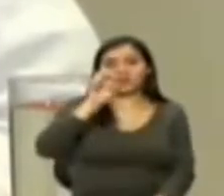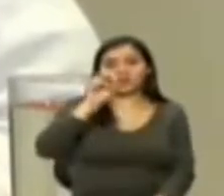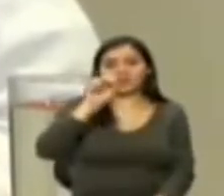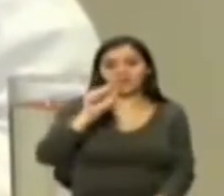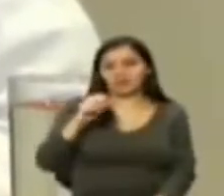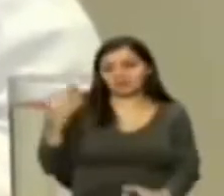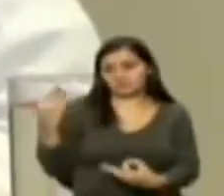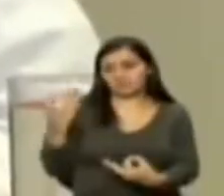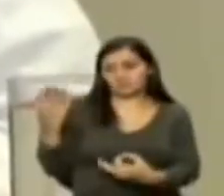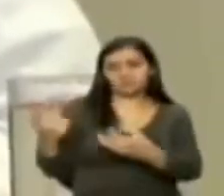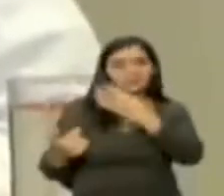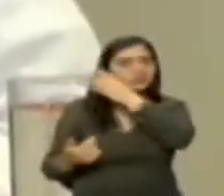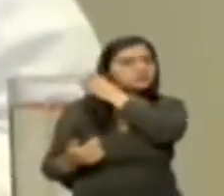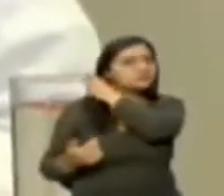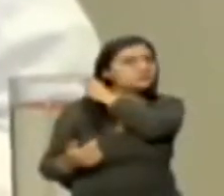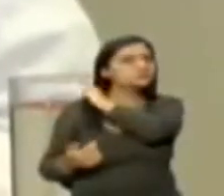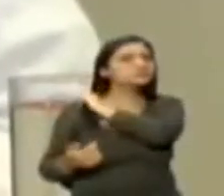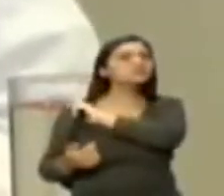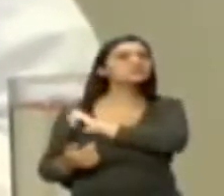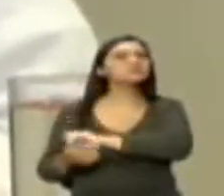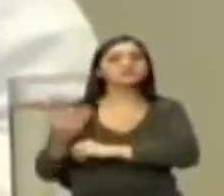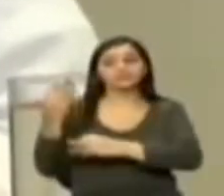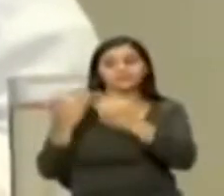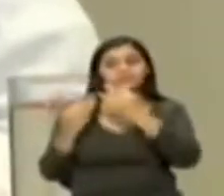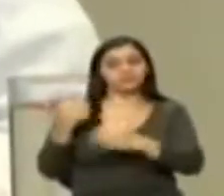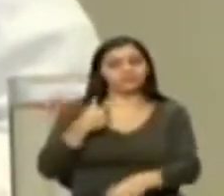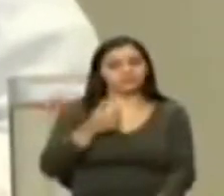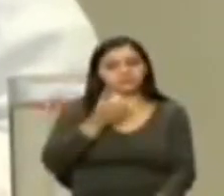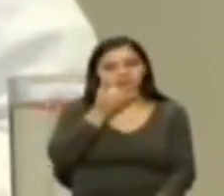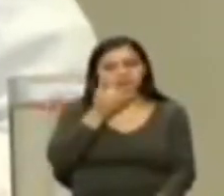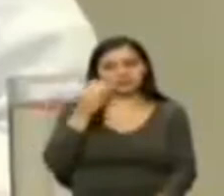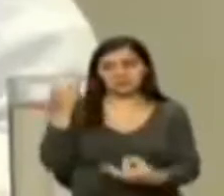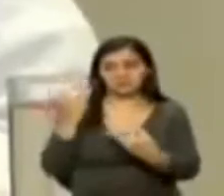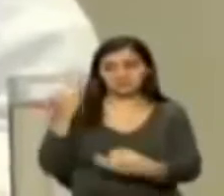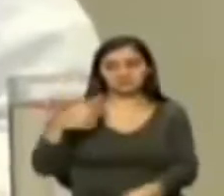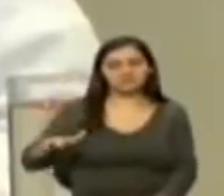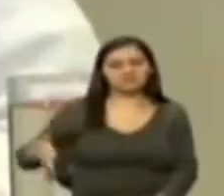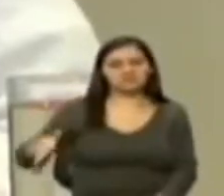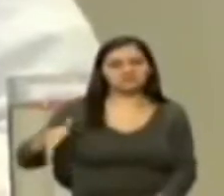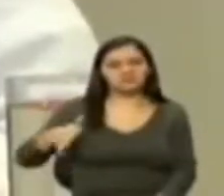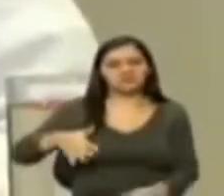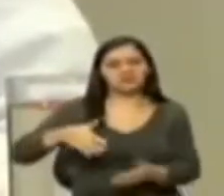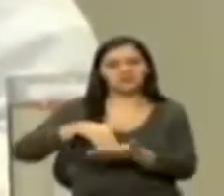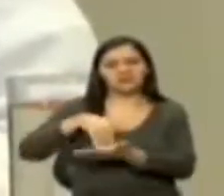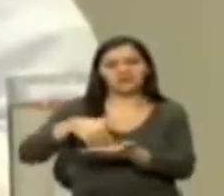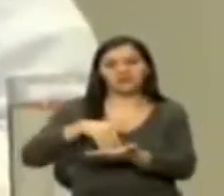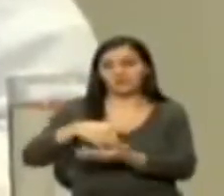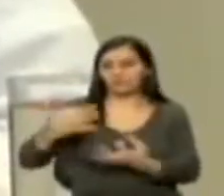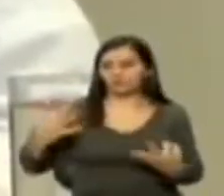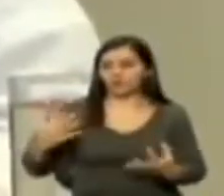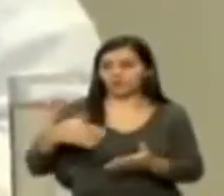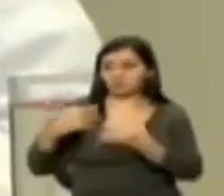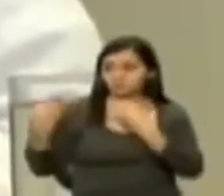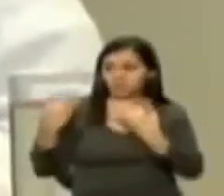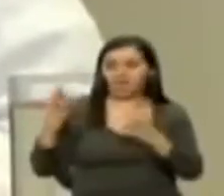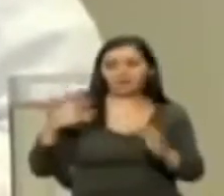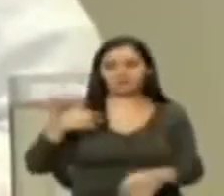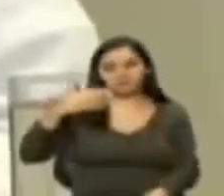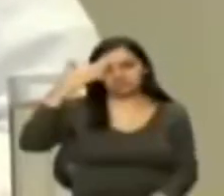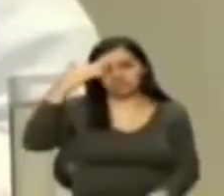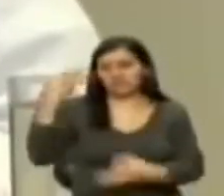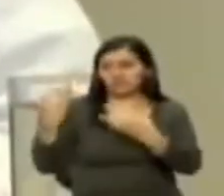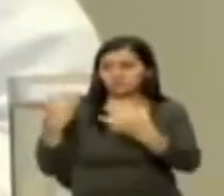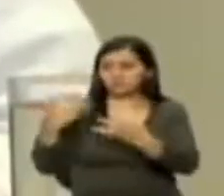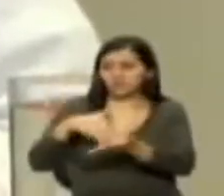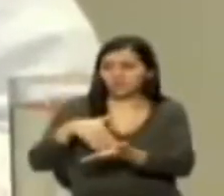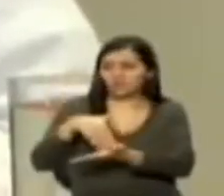respecto. Que las aplicaciones que me dieron son bien tristes, ¿no? Pero eso se va a hacer. Pido disculpas por la demora, pero eso, como usted dice, nosotros cumplimos